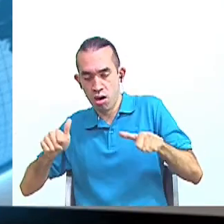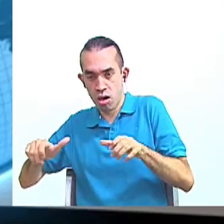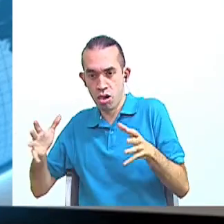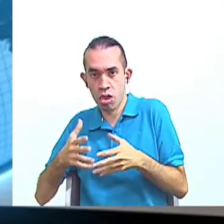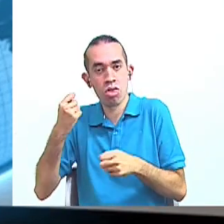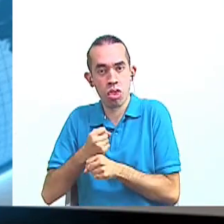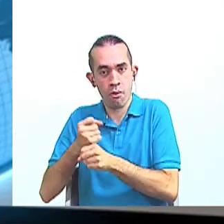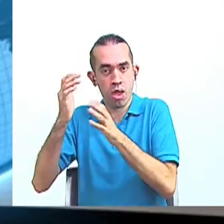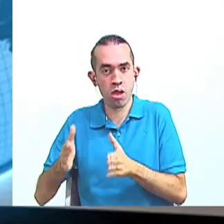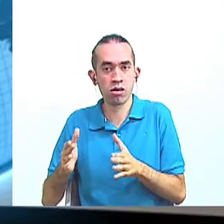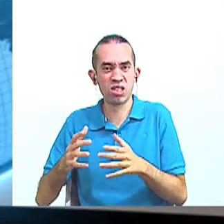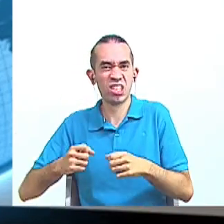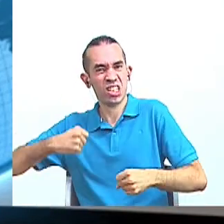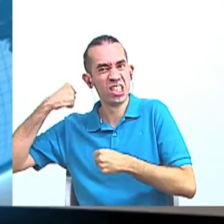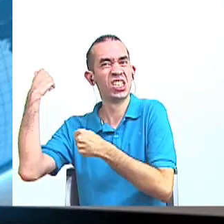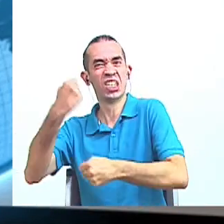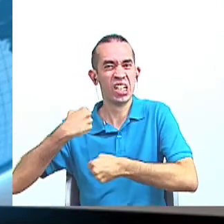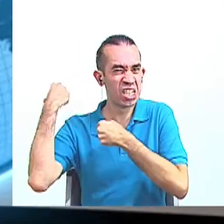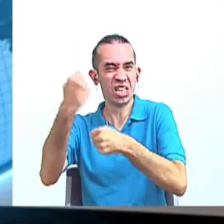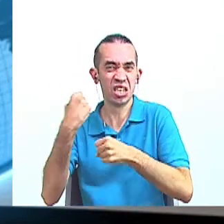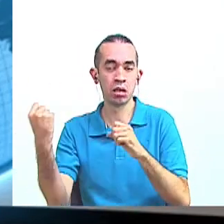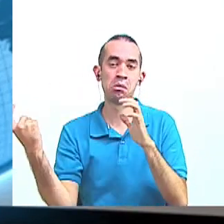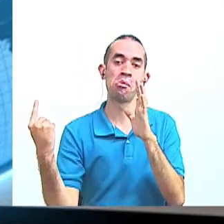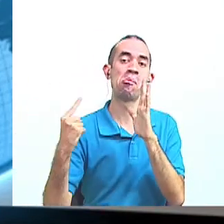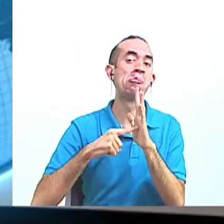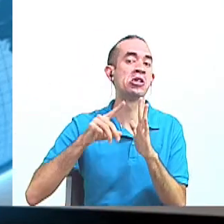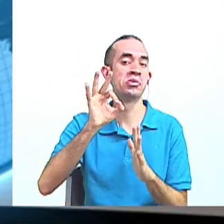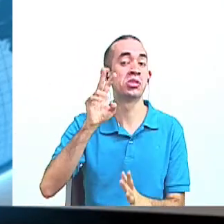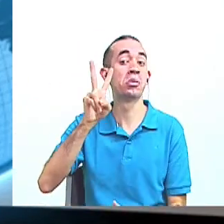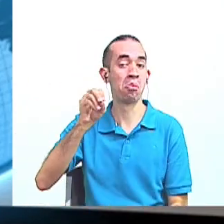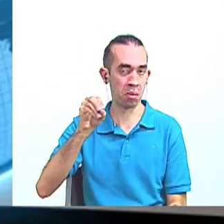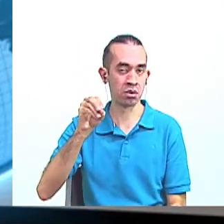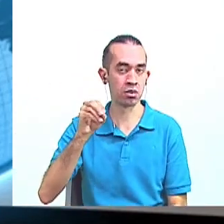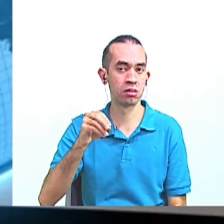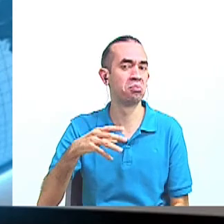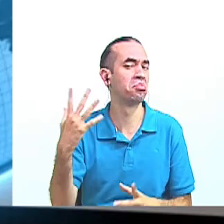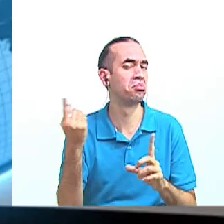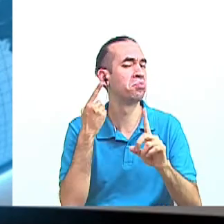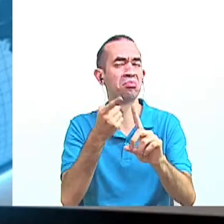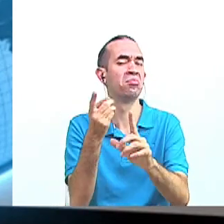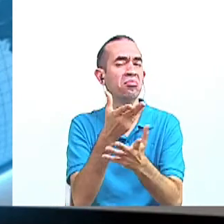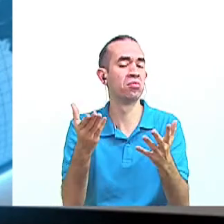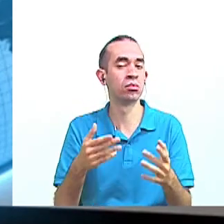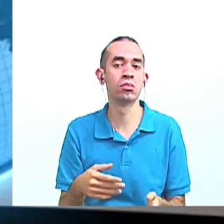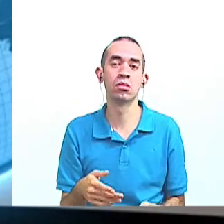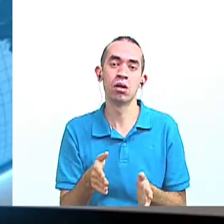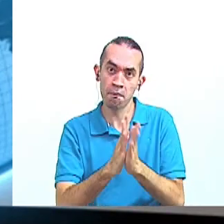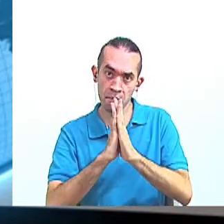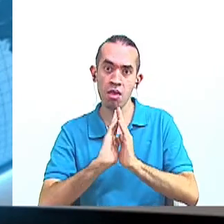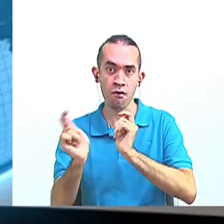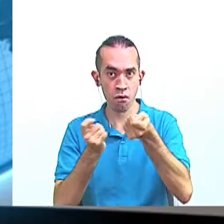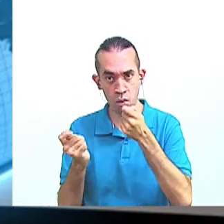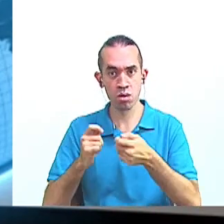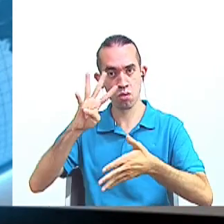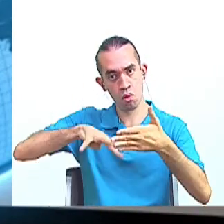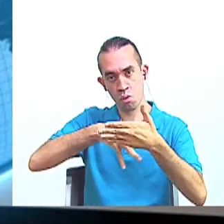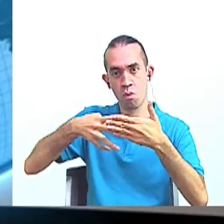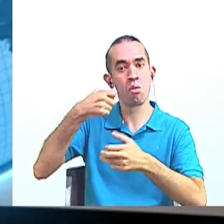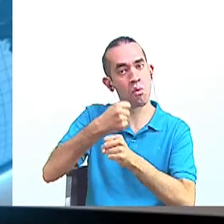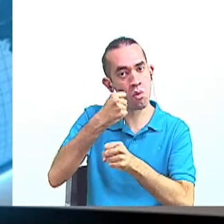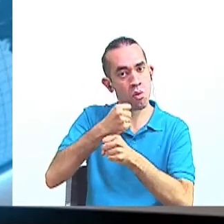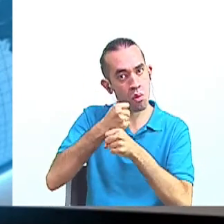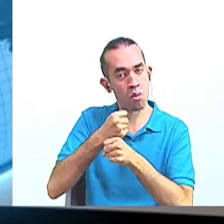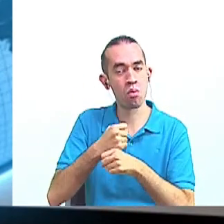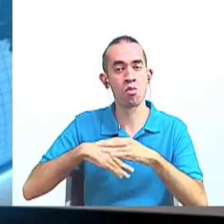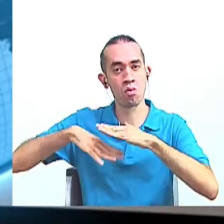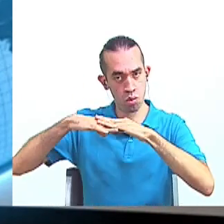una gran huelga en 1920 para solicitar la regulación de la jornada laboral.